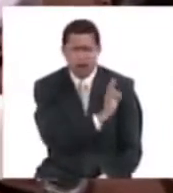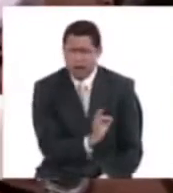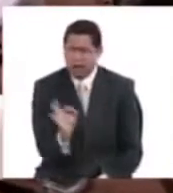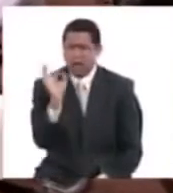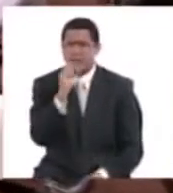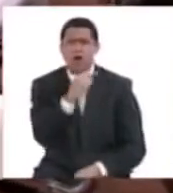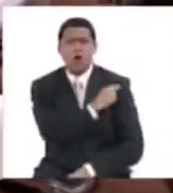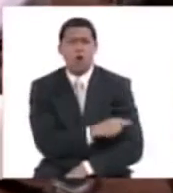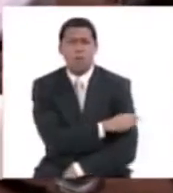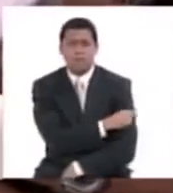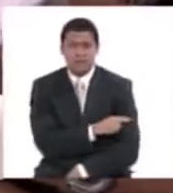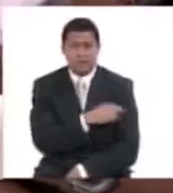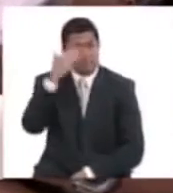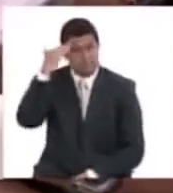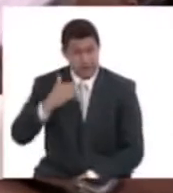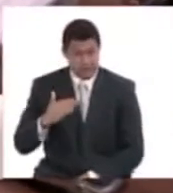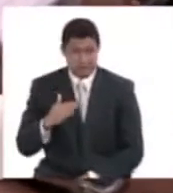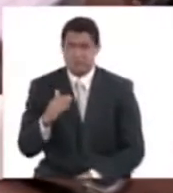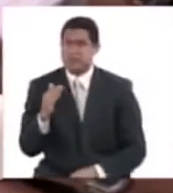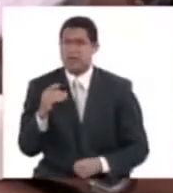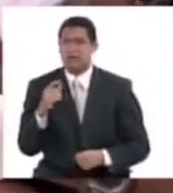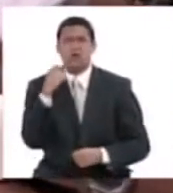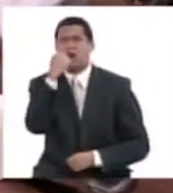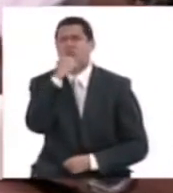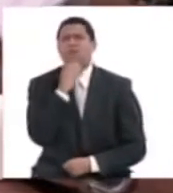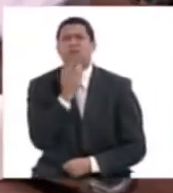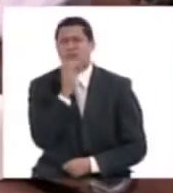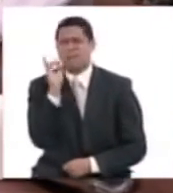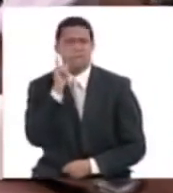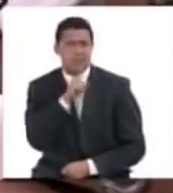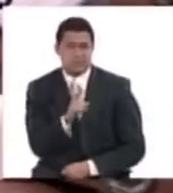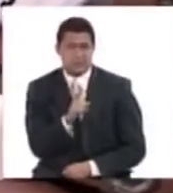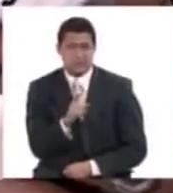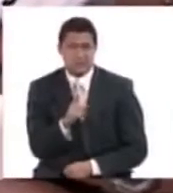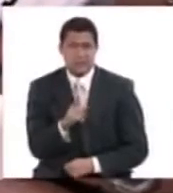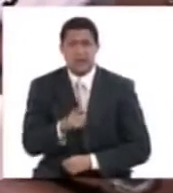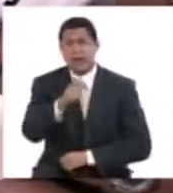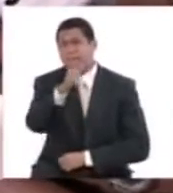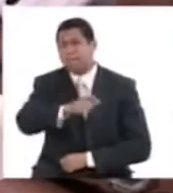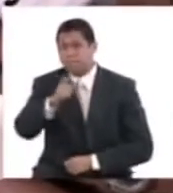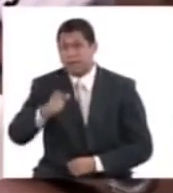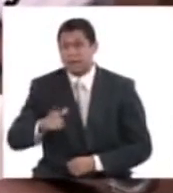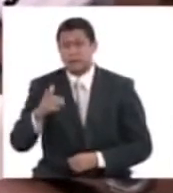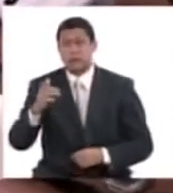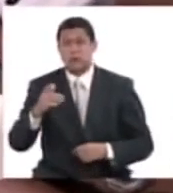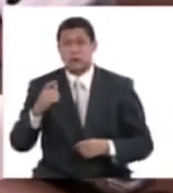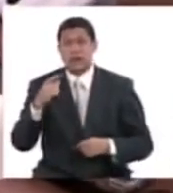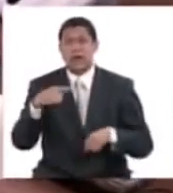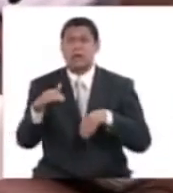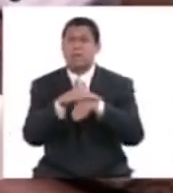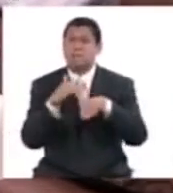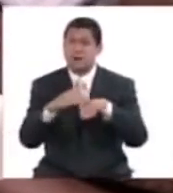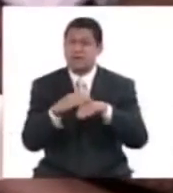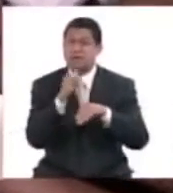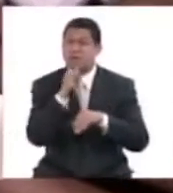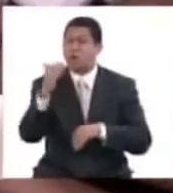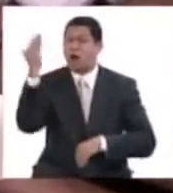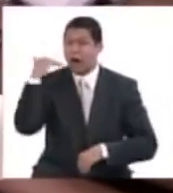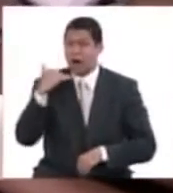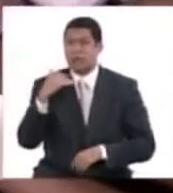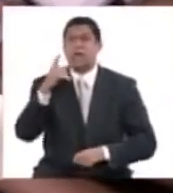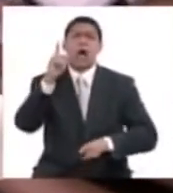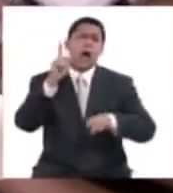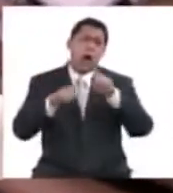Hospital Militar Central de la Fuerza Armada con difteria. En cuanto a los pacientes que ya la ministra declaró una oportunidad, hubo 2